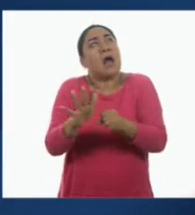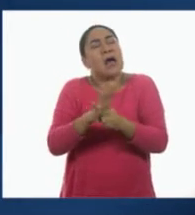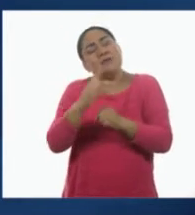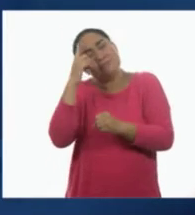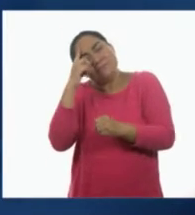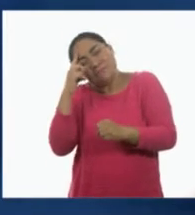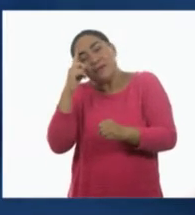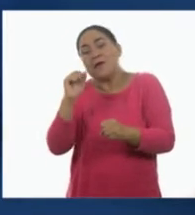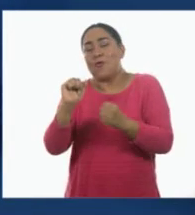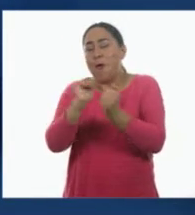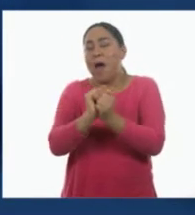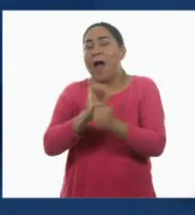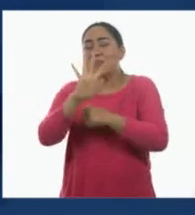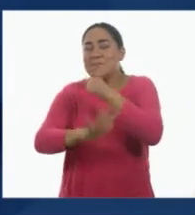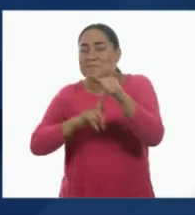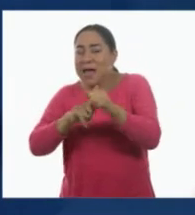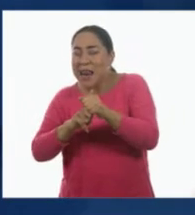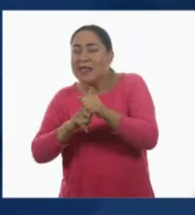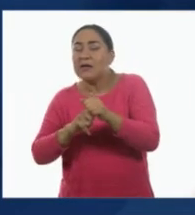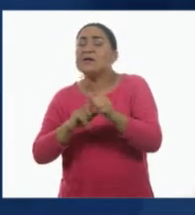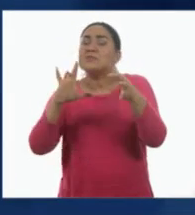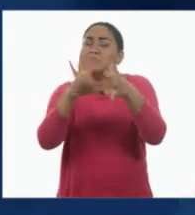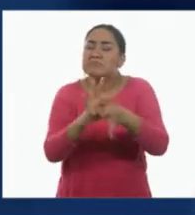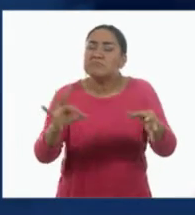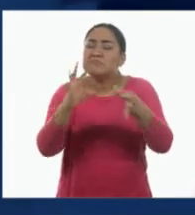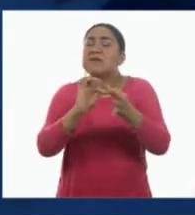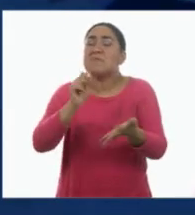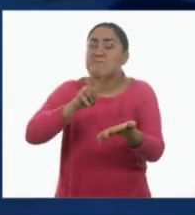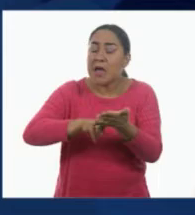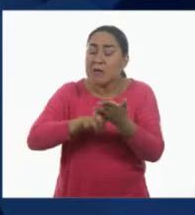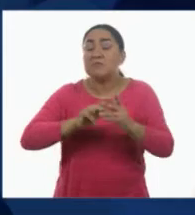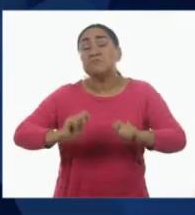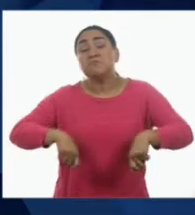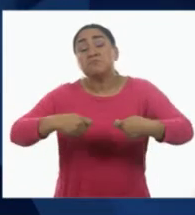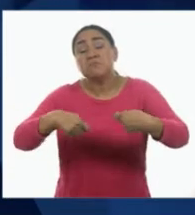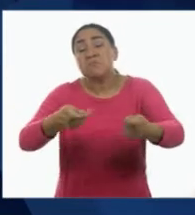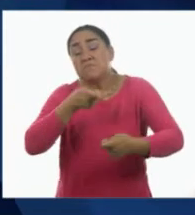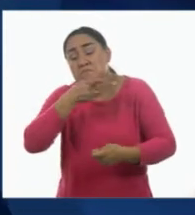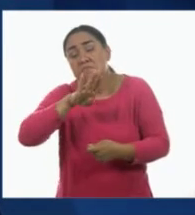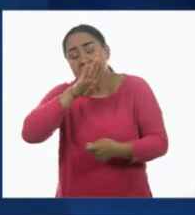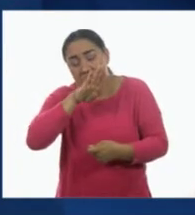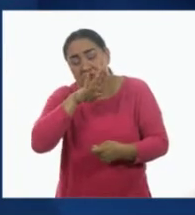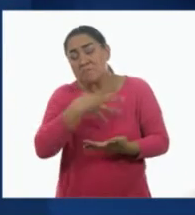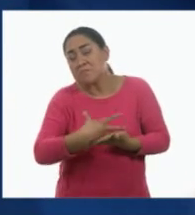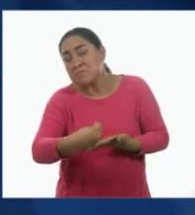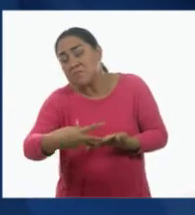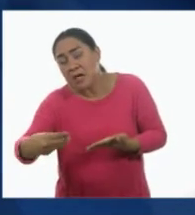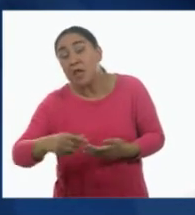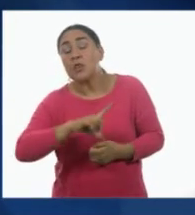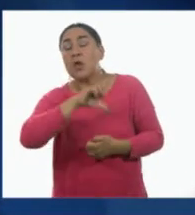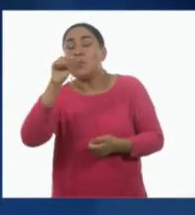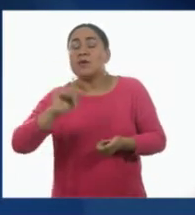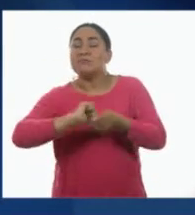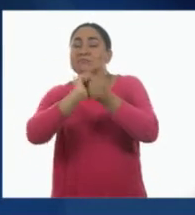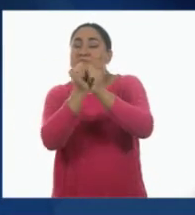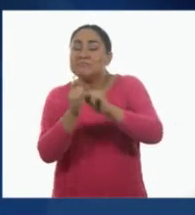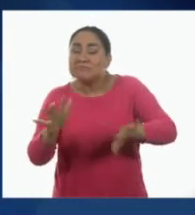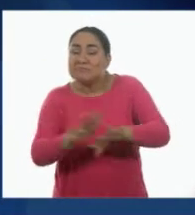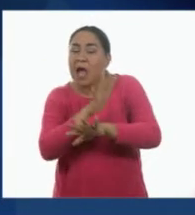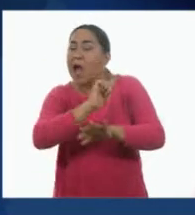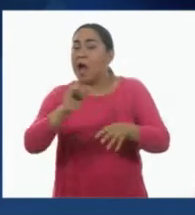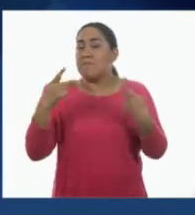las normas de la vida. Se transmitía de padres a hijos, luego las fábulas fueron recopiladas y transformadas por poetas